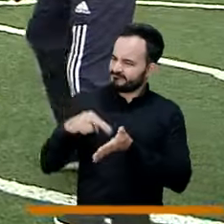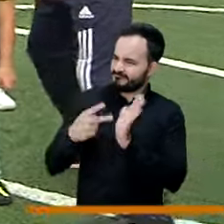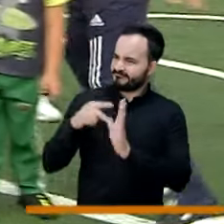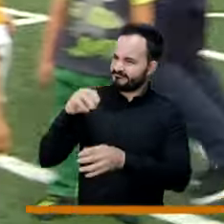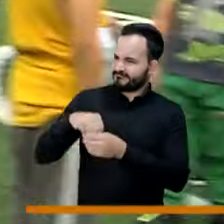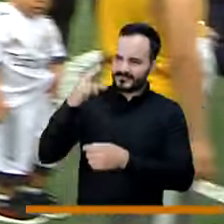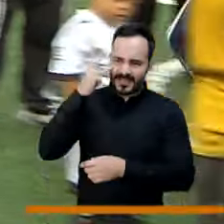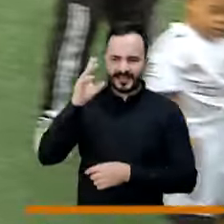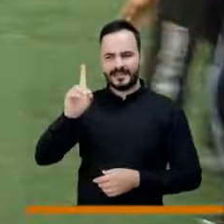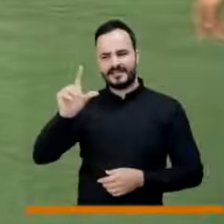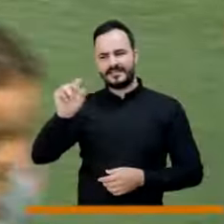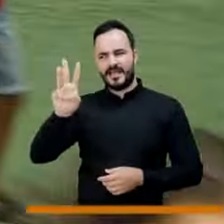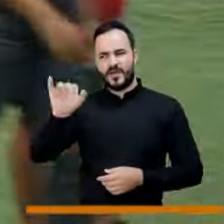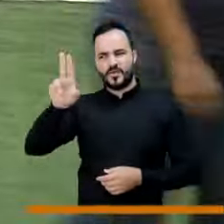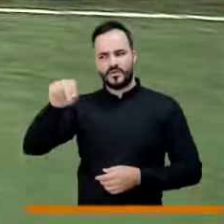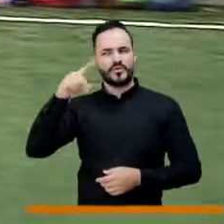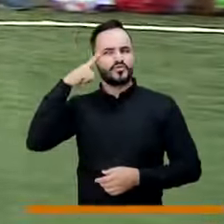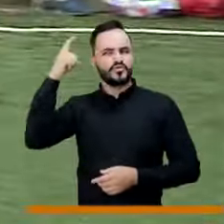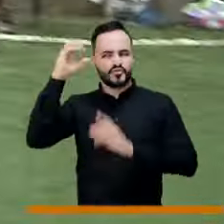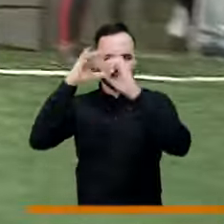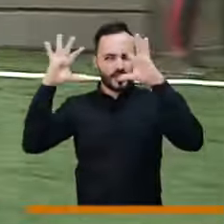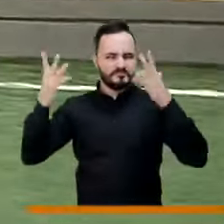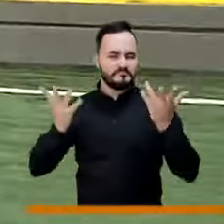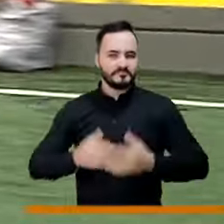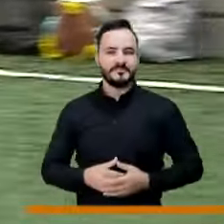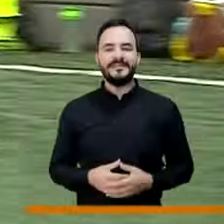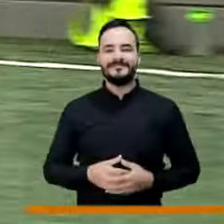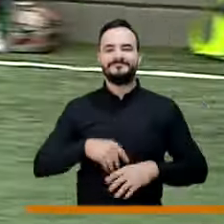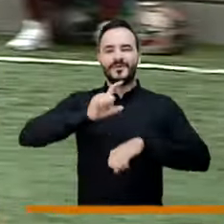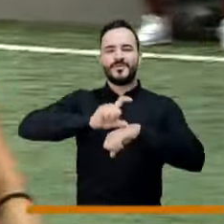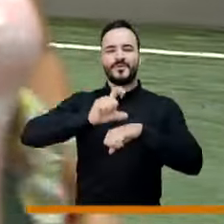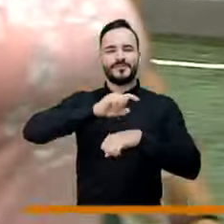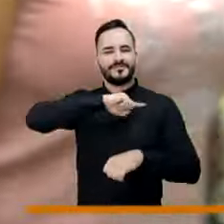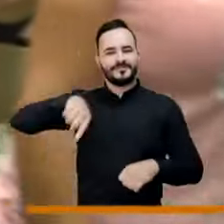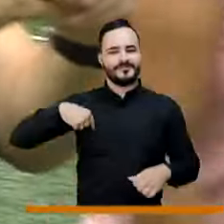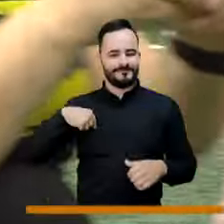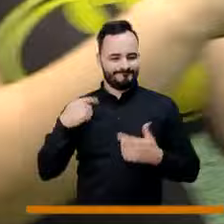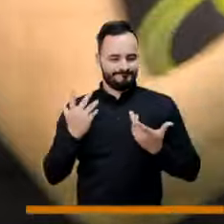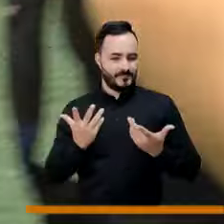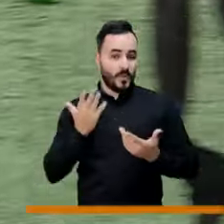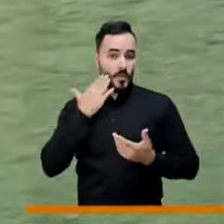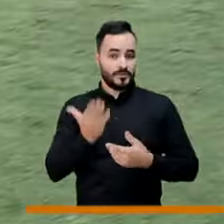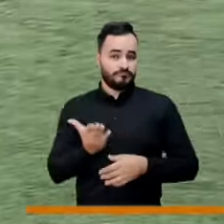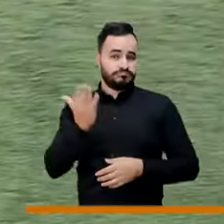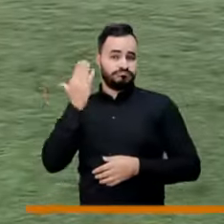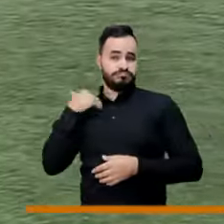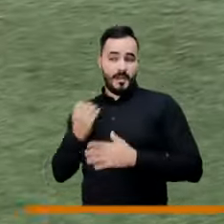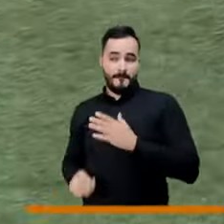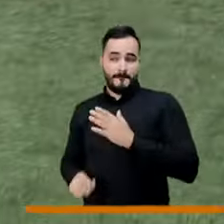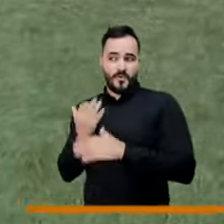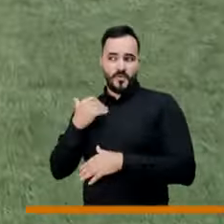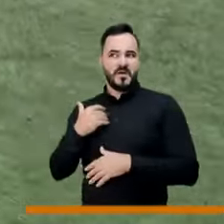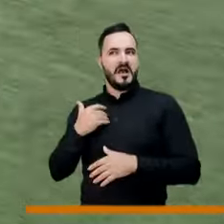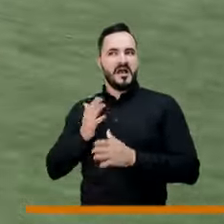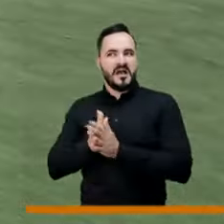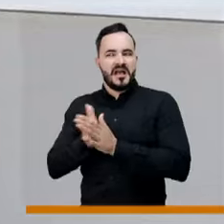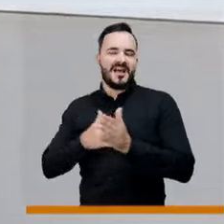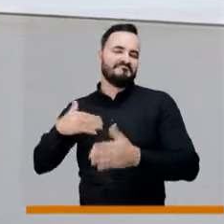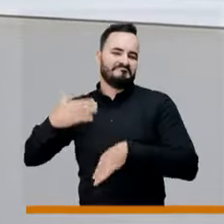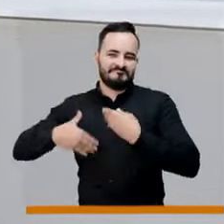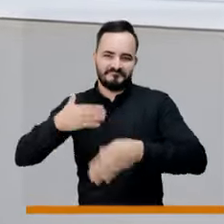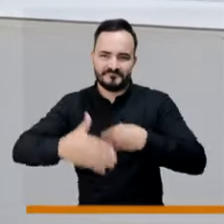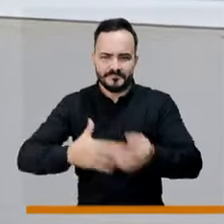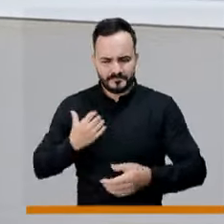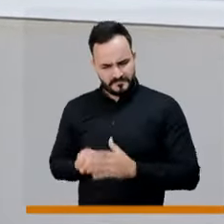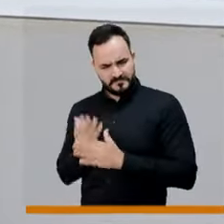Down? La corporación Sueños Down nació por la necesidad de... La historia es que nació por la necesidad